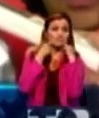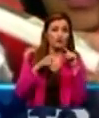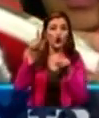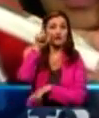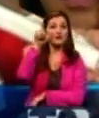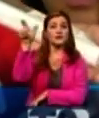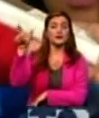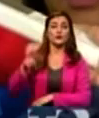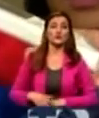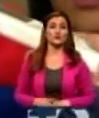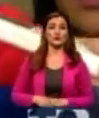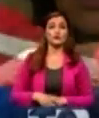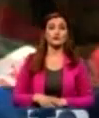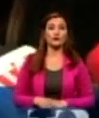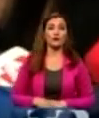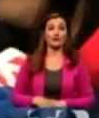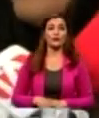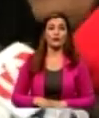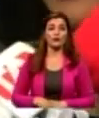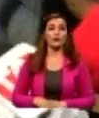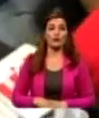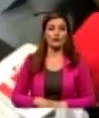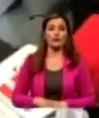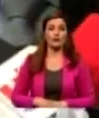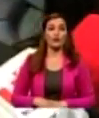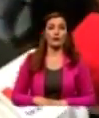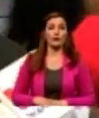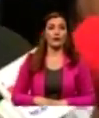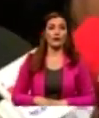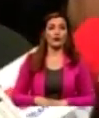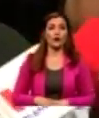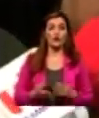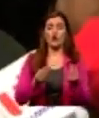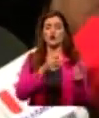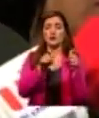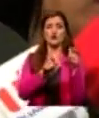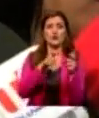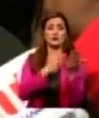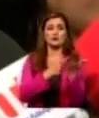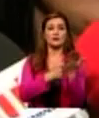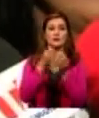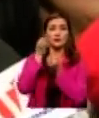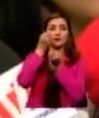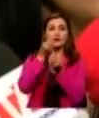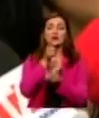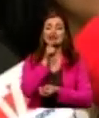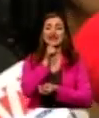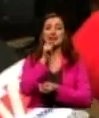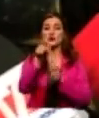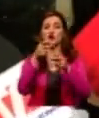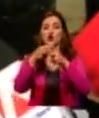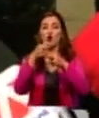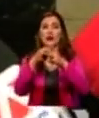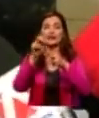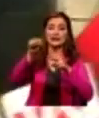la Fiscalía General del Estado de así corresponder. Tenemos un universo de personas que están siendo analizadas. No les puedo informar qué personas